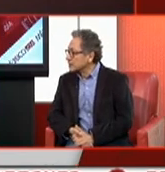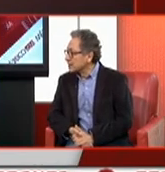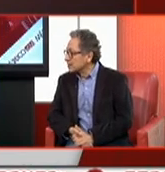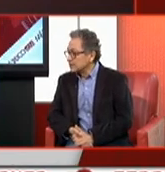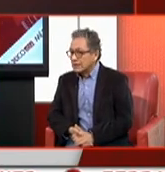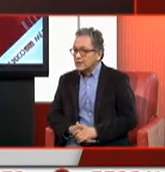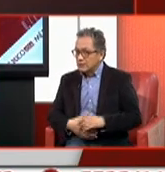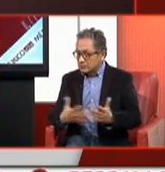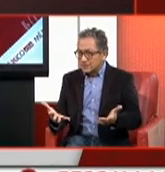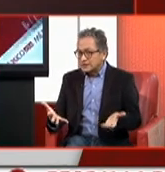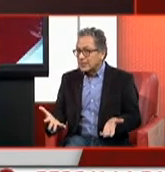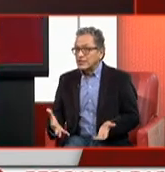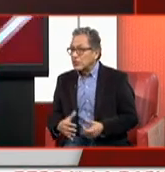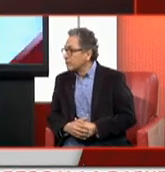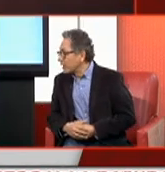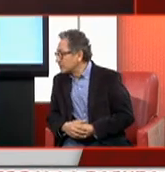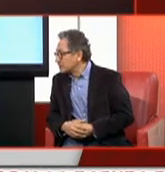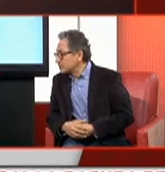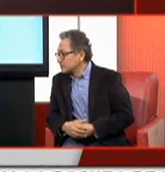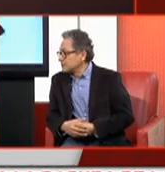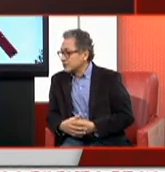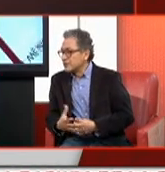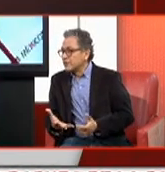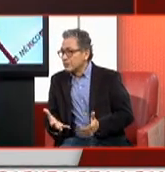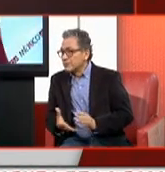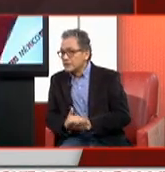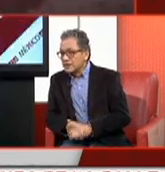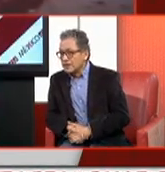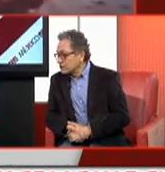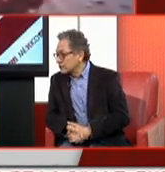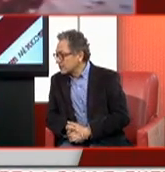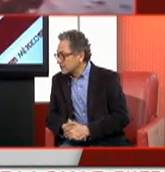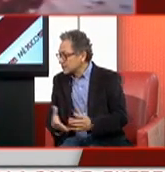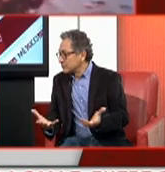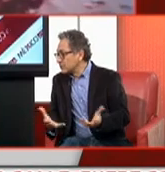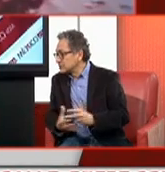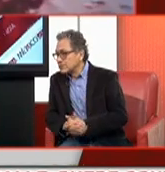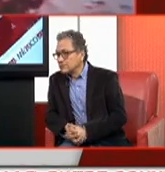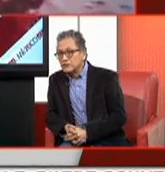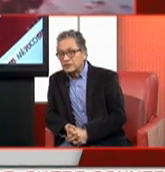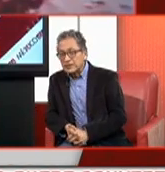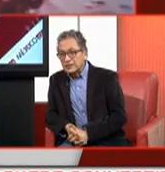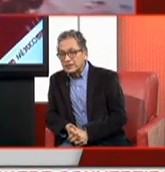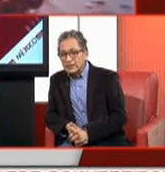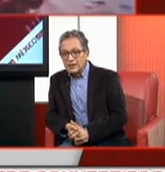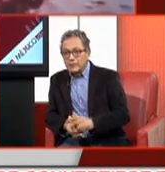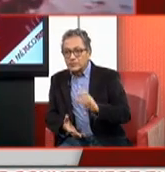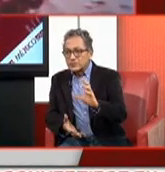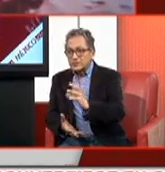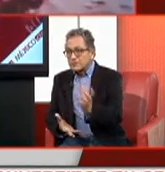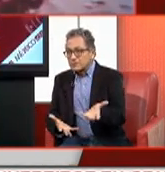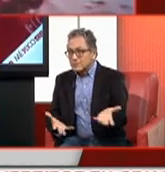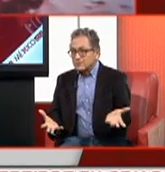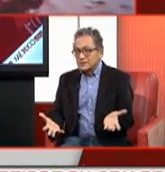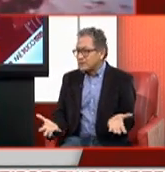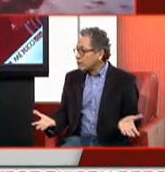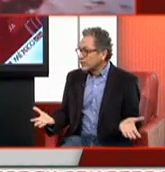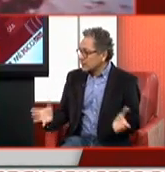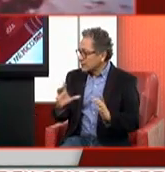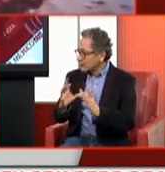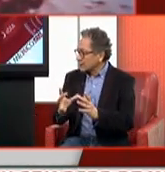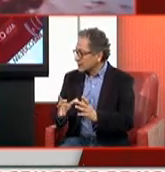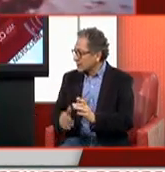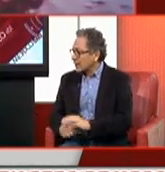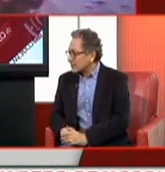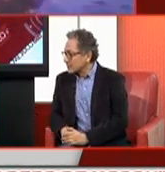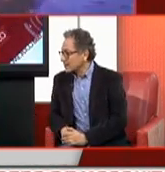culturas occidentales, es la innombrable. Si ustedes piensan, por ejemplo, en el tarot, que es muy extendido en Occidente, pues la